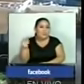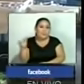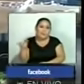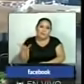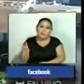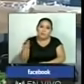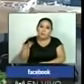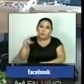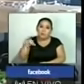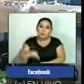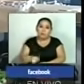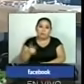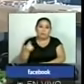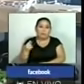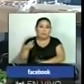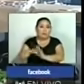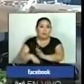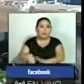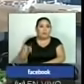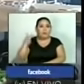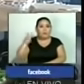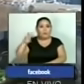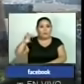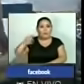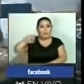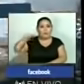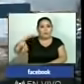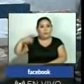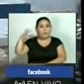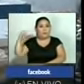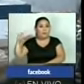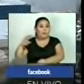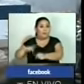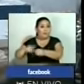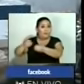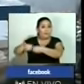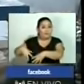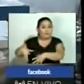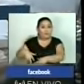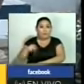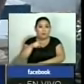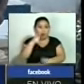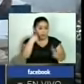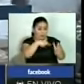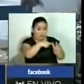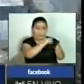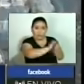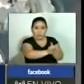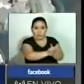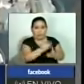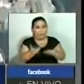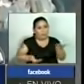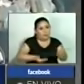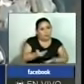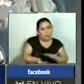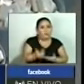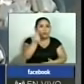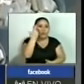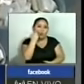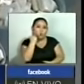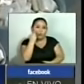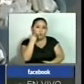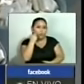puede decir que aproximadamente unos $20,000. Esta pareja de esposos no solo comercializaban los dulces